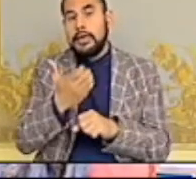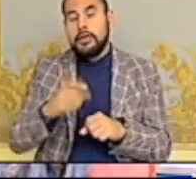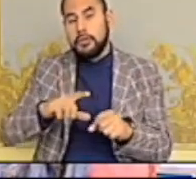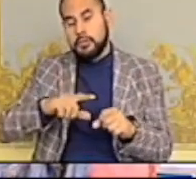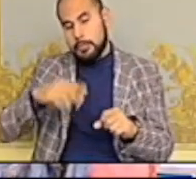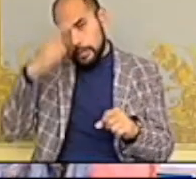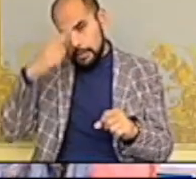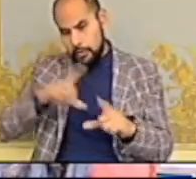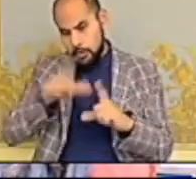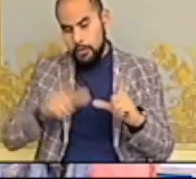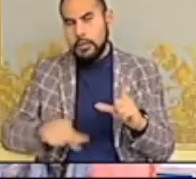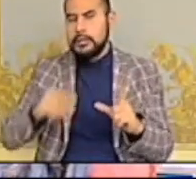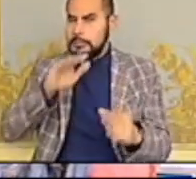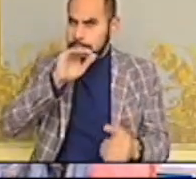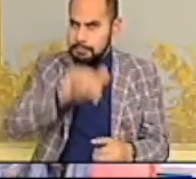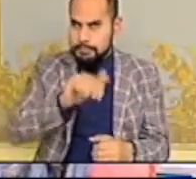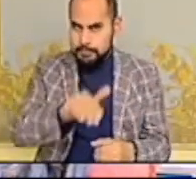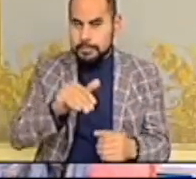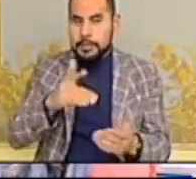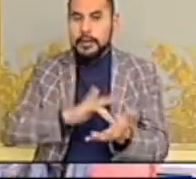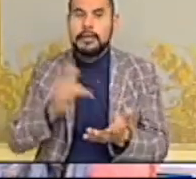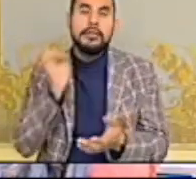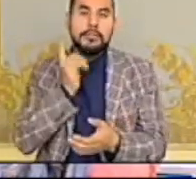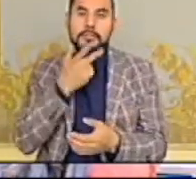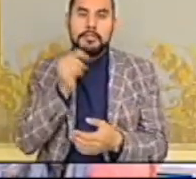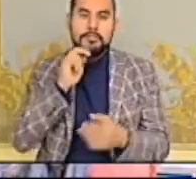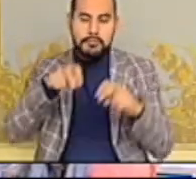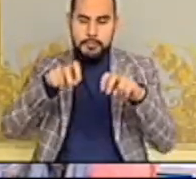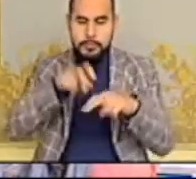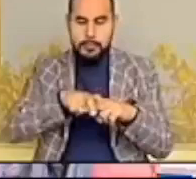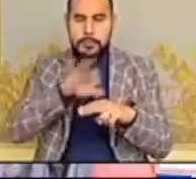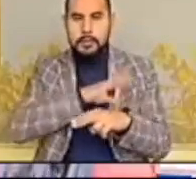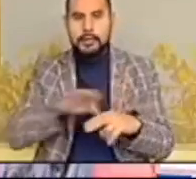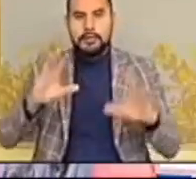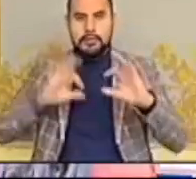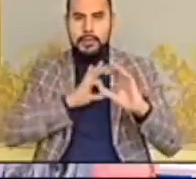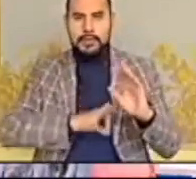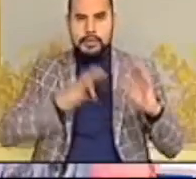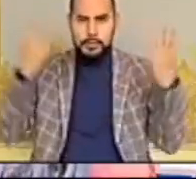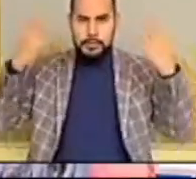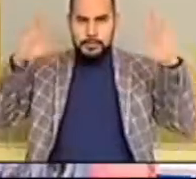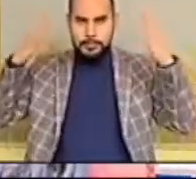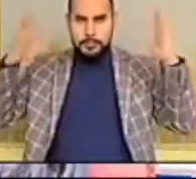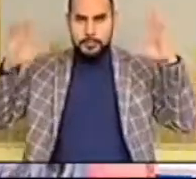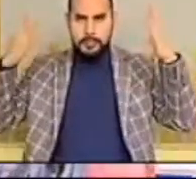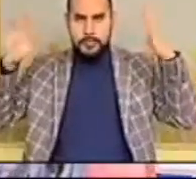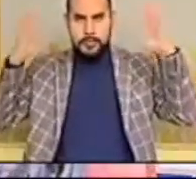Muchas gracias, diputadas y diputados. Pueden ocupar sus lugares. Enhorabuena a todos los integrantes.